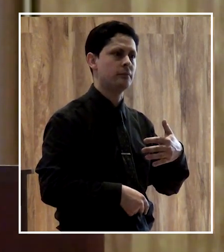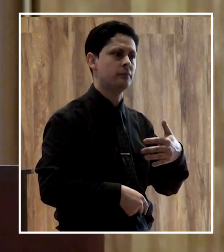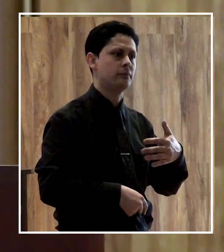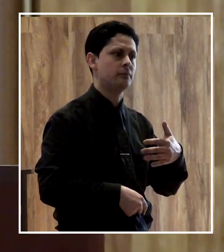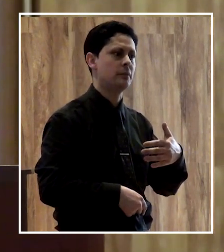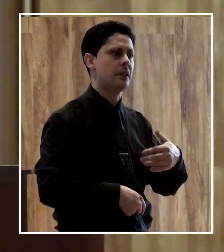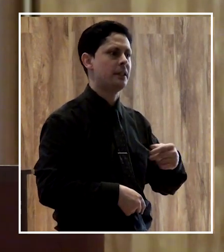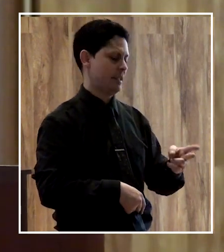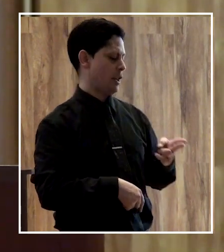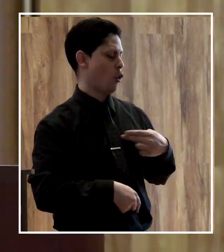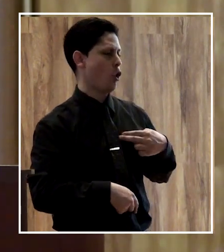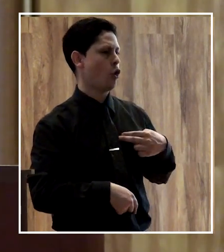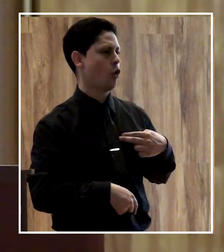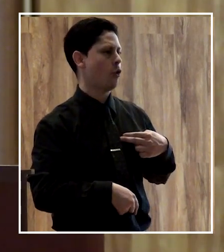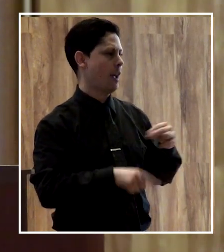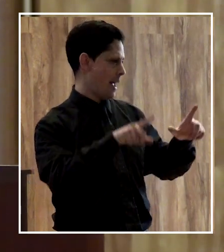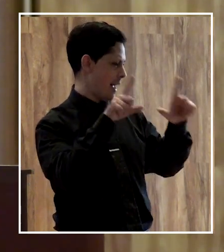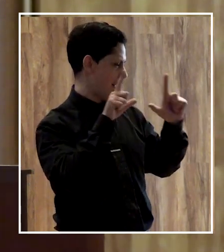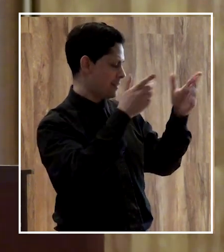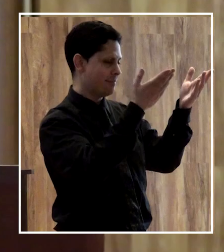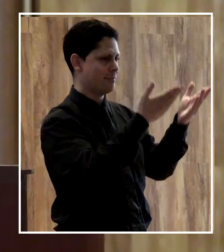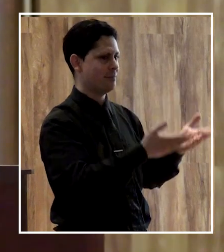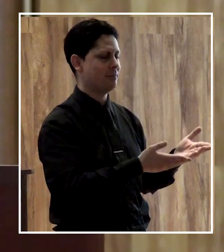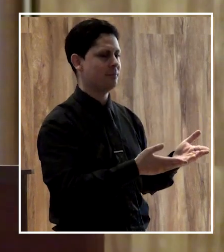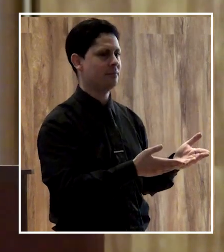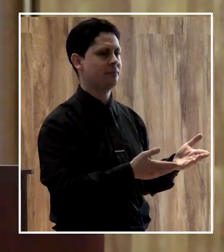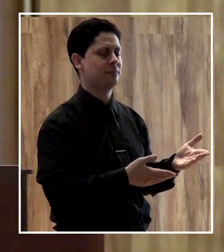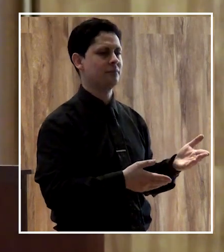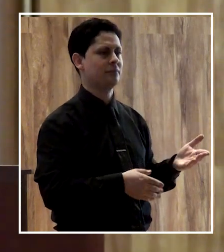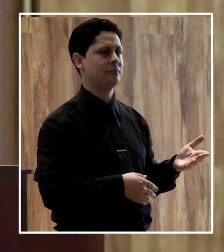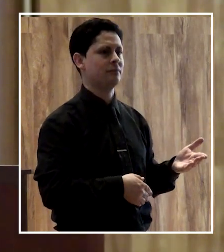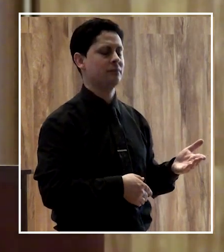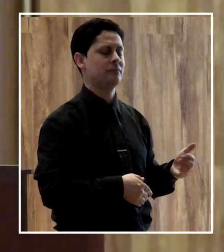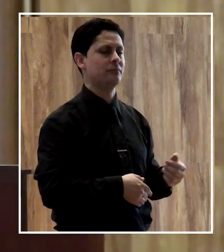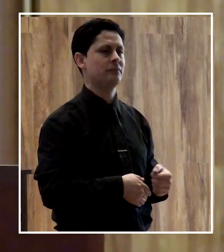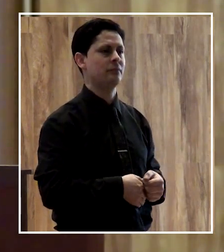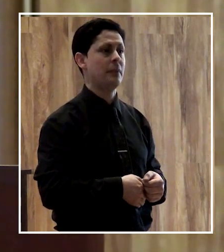a que se me reconozca esta condición que agradezco tanto.